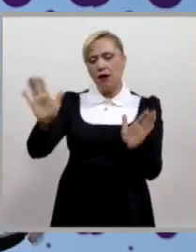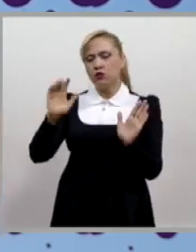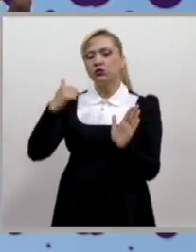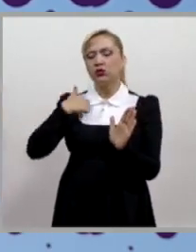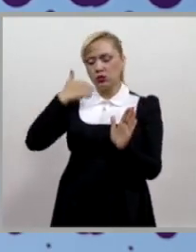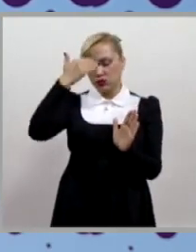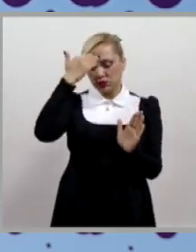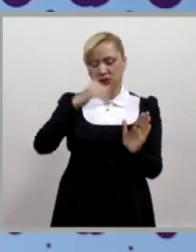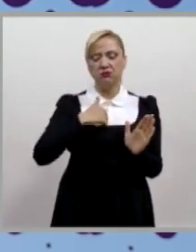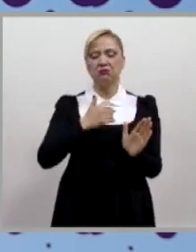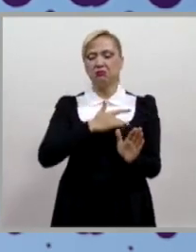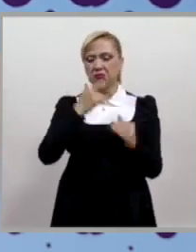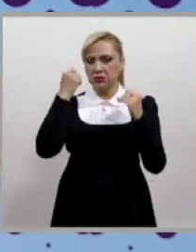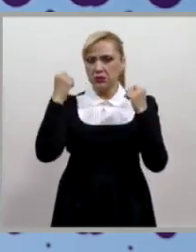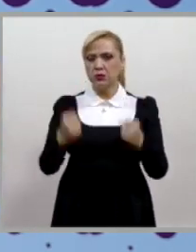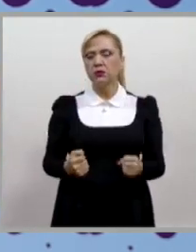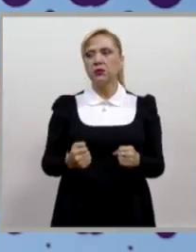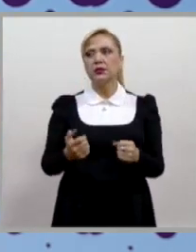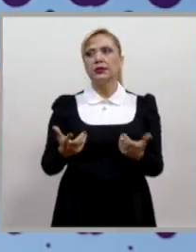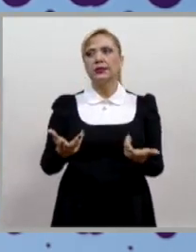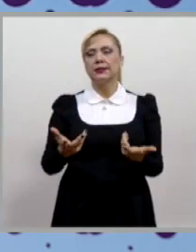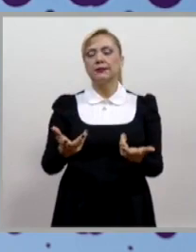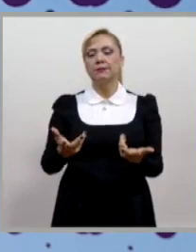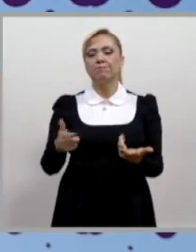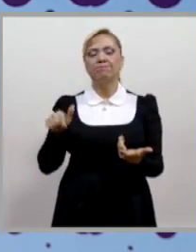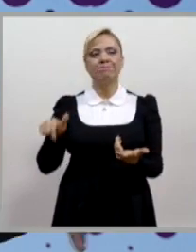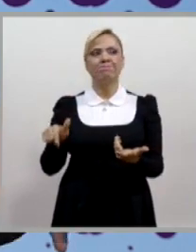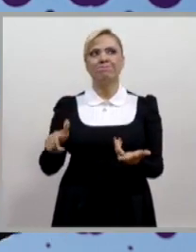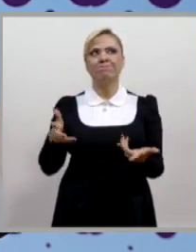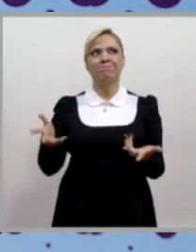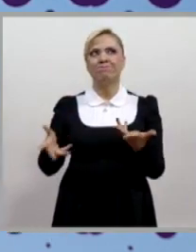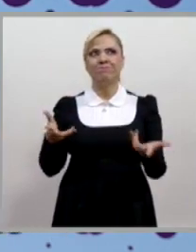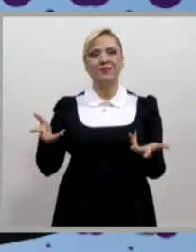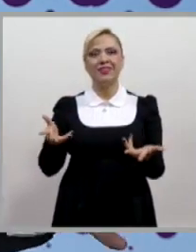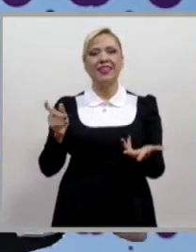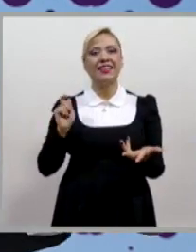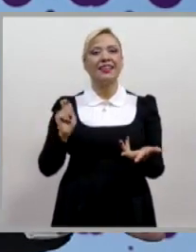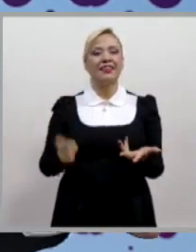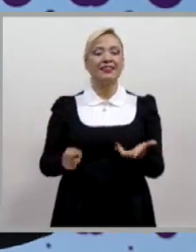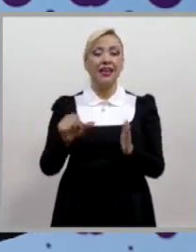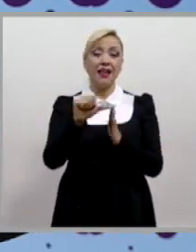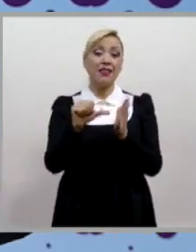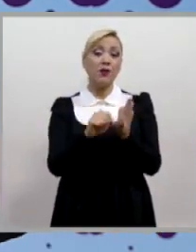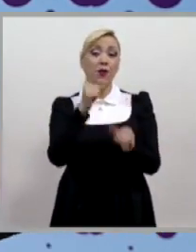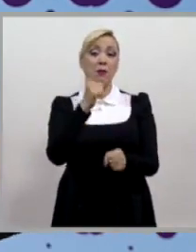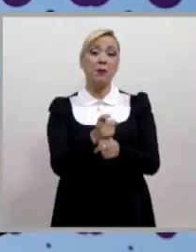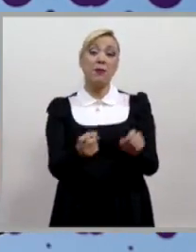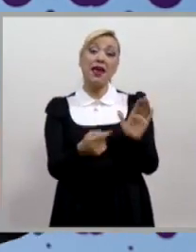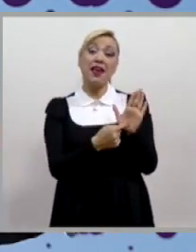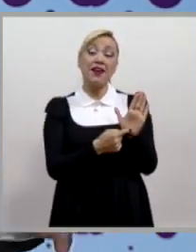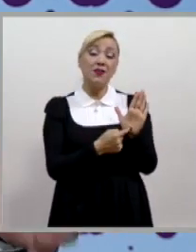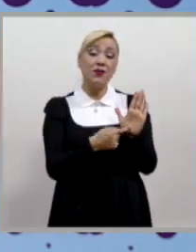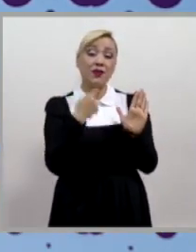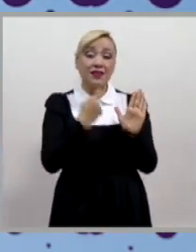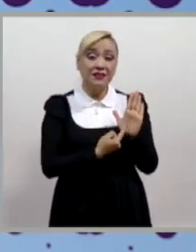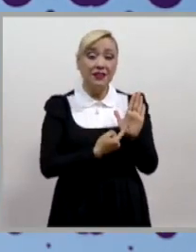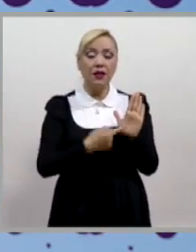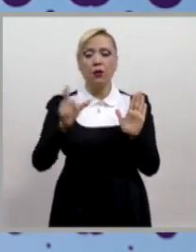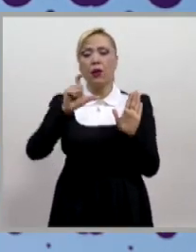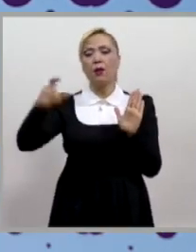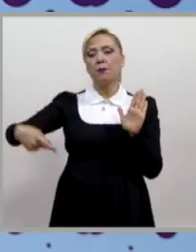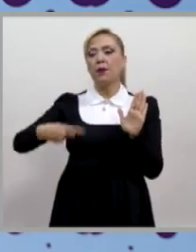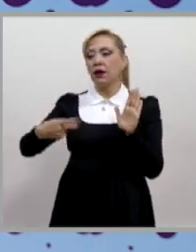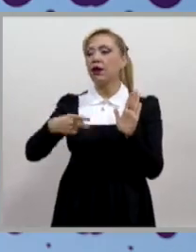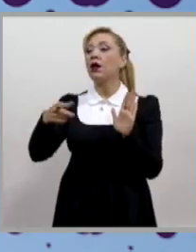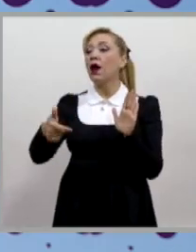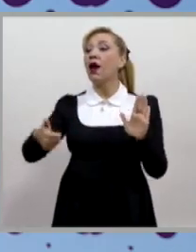convencido que esto, insisto en mi visión, que malamente se llama activismo judicial, no es otra cosa más que la consecuencia del artículo primero constitucional. Cuando a mí me preguntan, ¿no estás a favor o